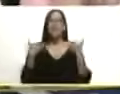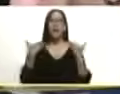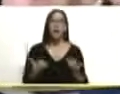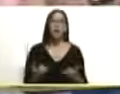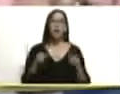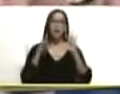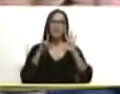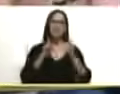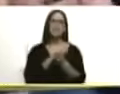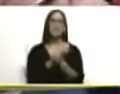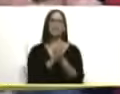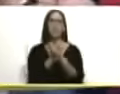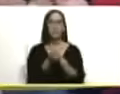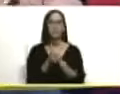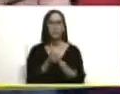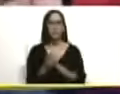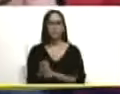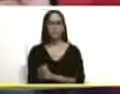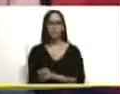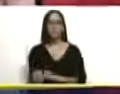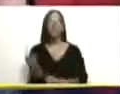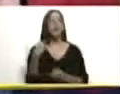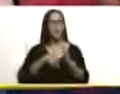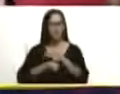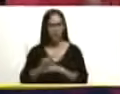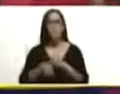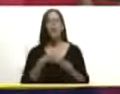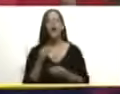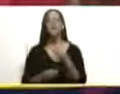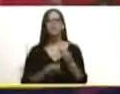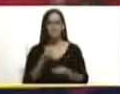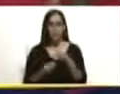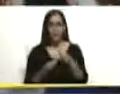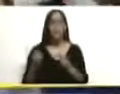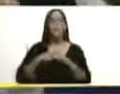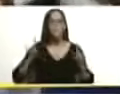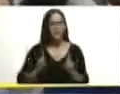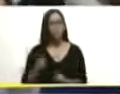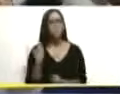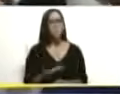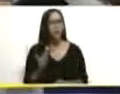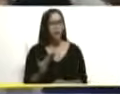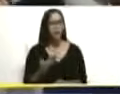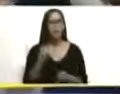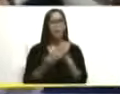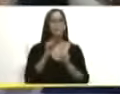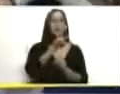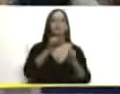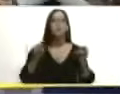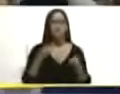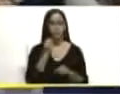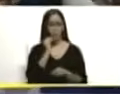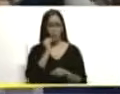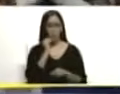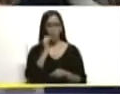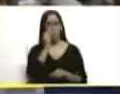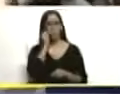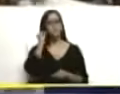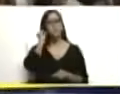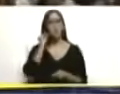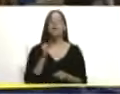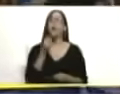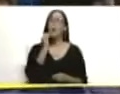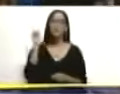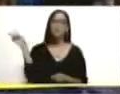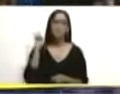7 transformaciones. Lo vamos a hacer, pero sobre todo lo van a hacer ustedes, muchachos y muchachas, juventud